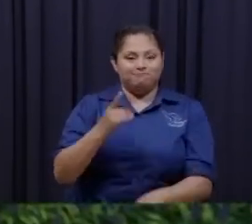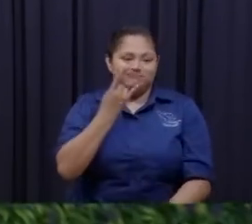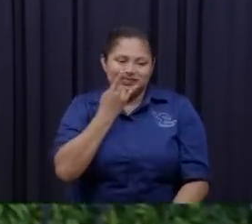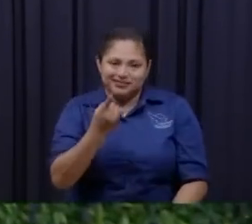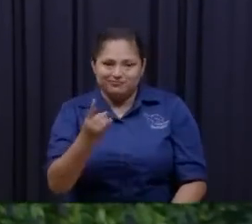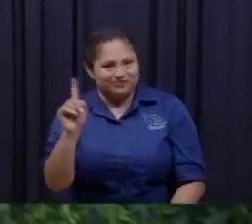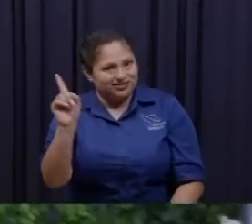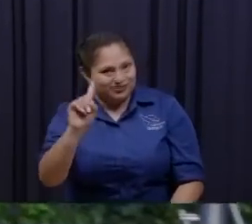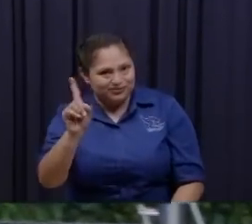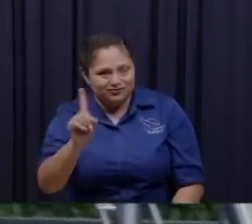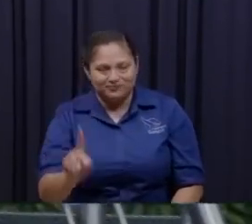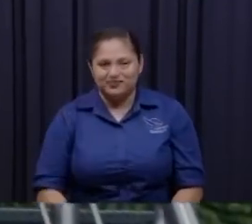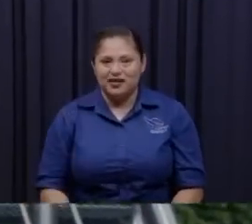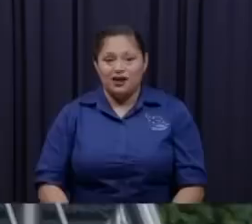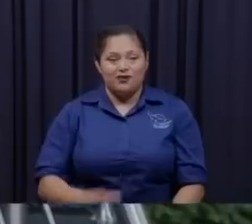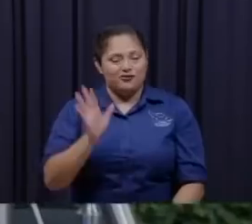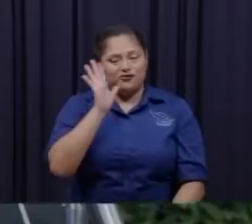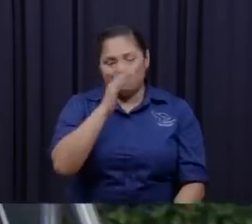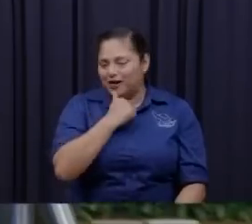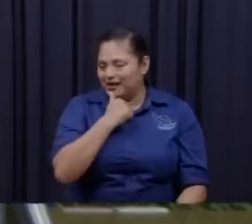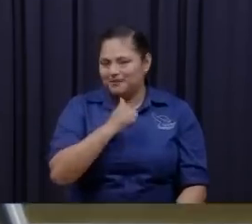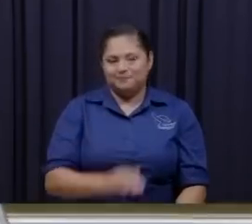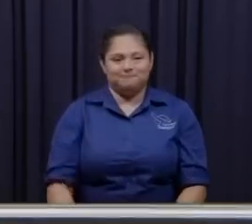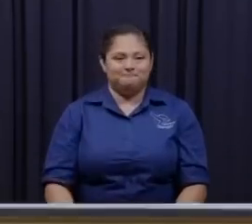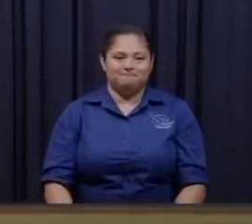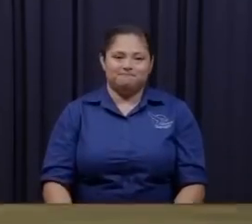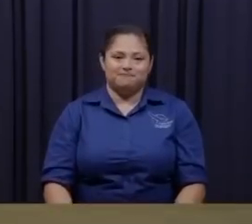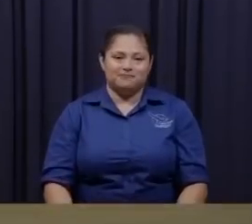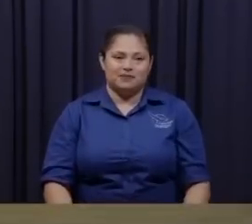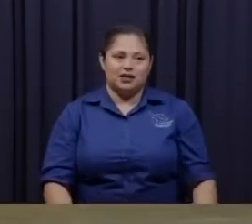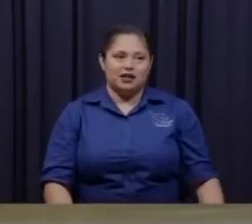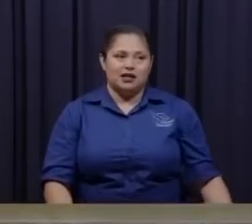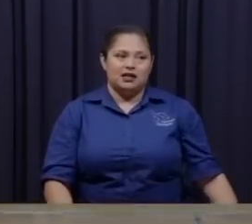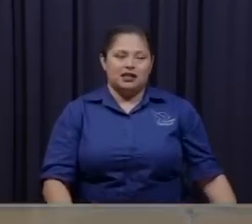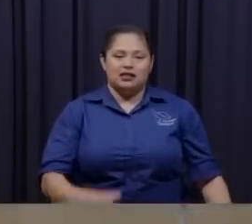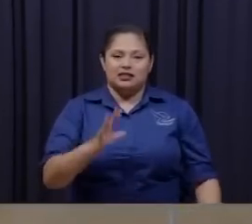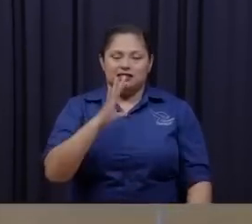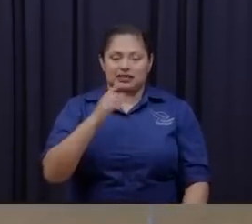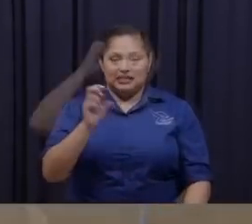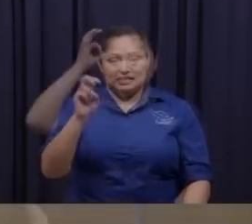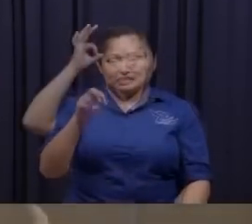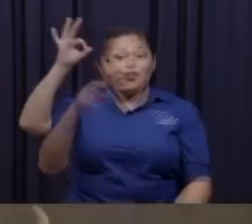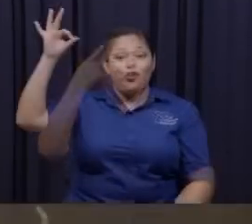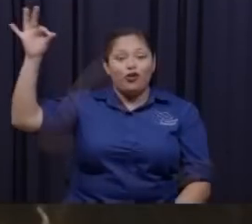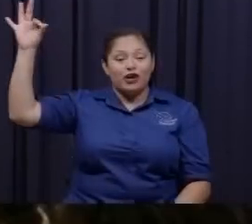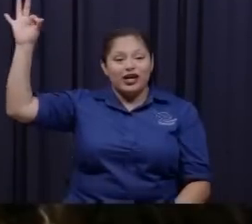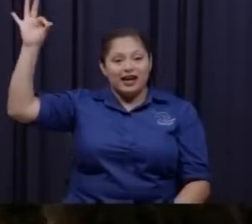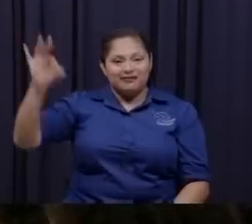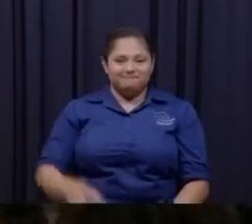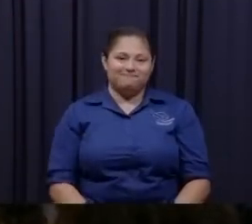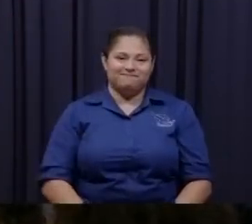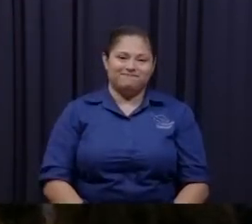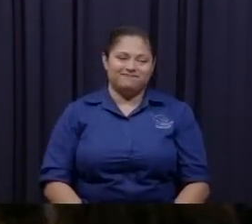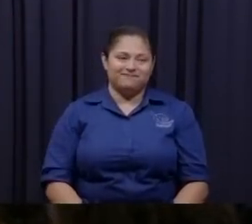mucho. No se puede. Uno tiene que tomar decisiones.